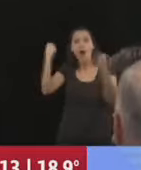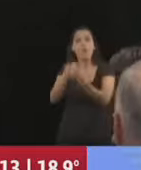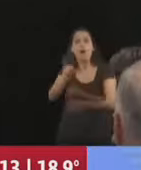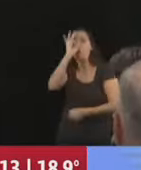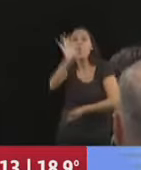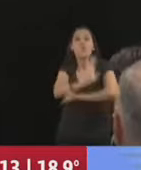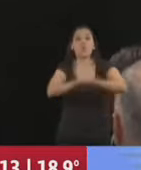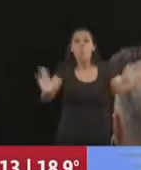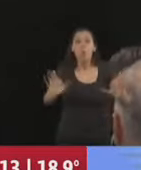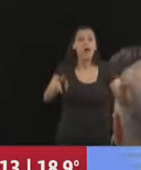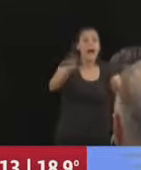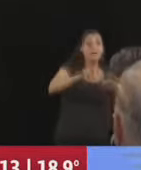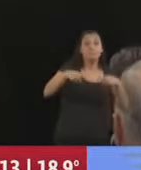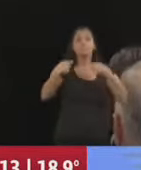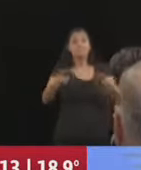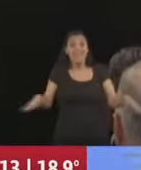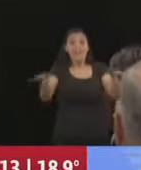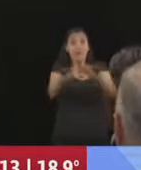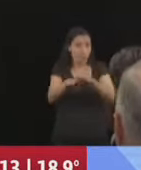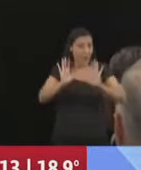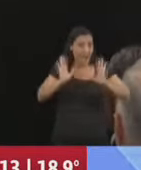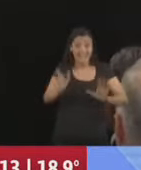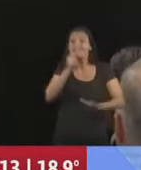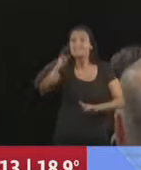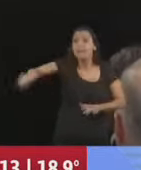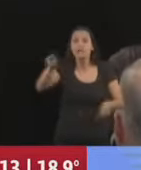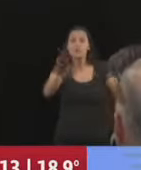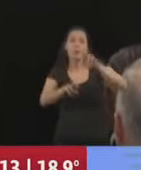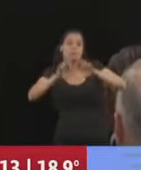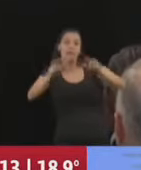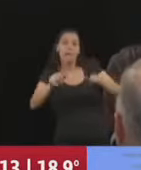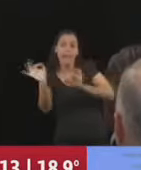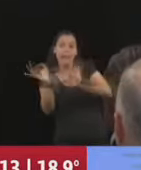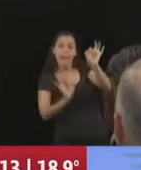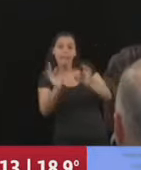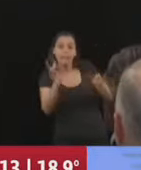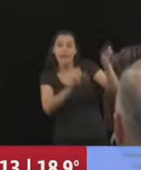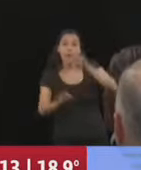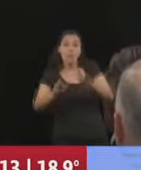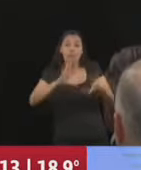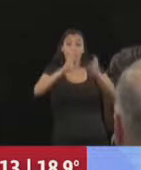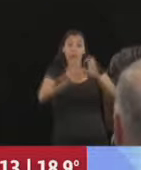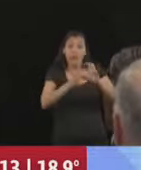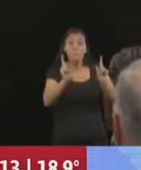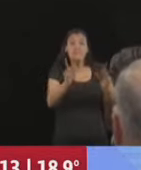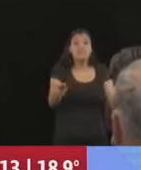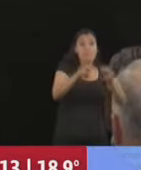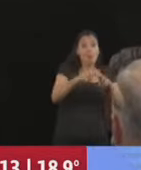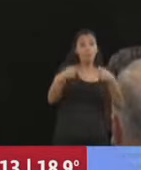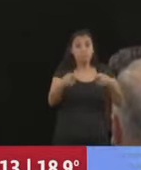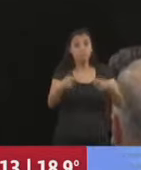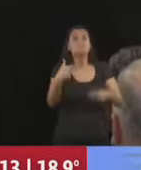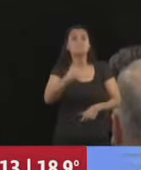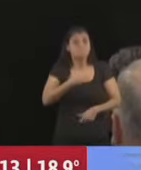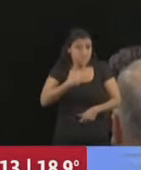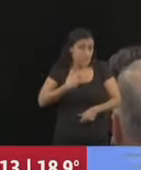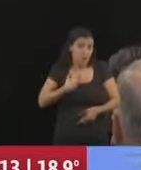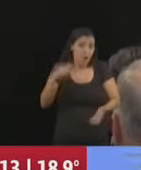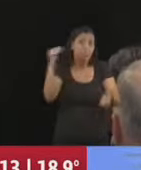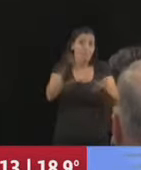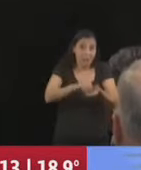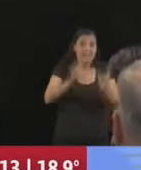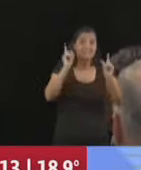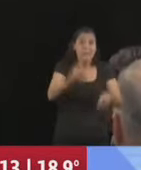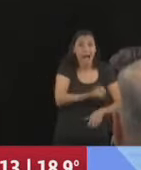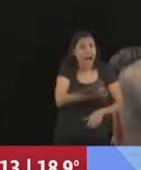con los libertarios y entendemos que así la ley sale con mucha, pero mucha más fortaleza. Son las reglas de juego que nos da la